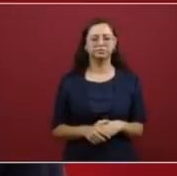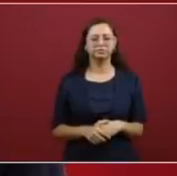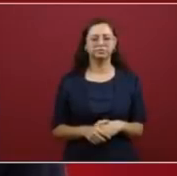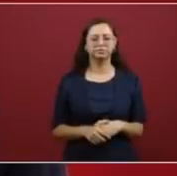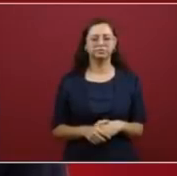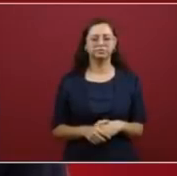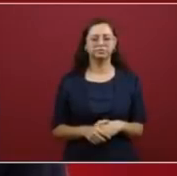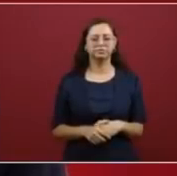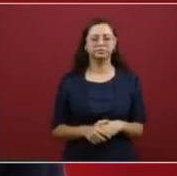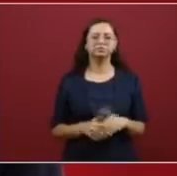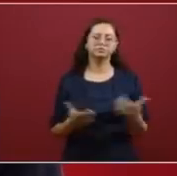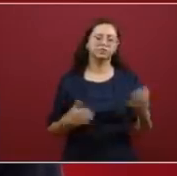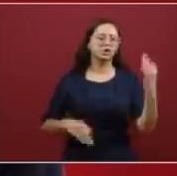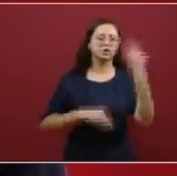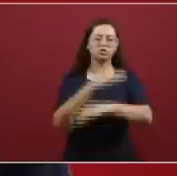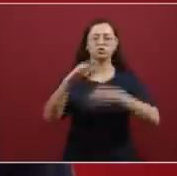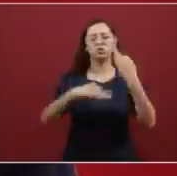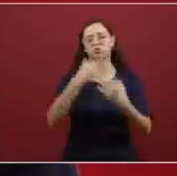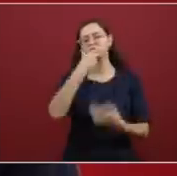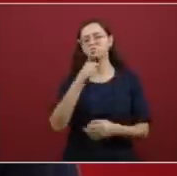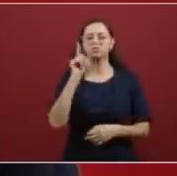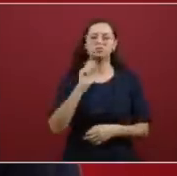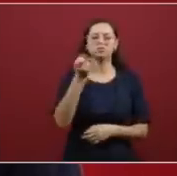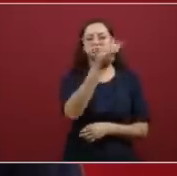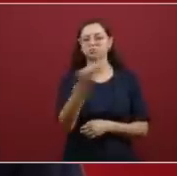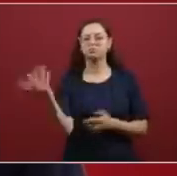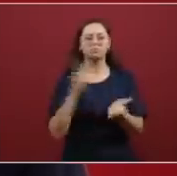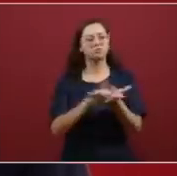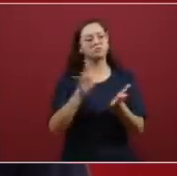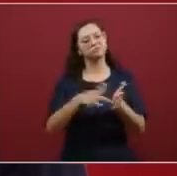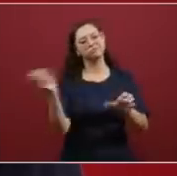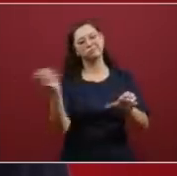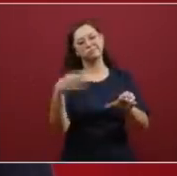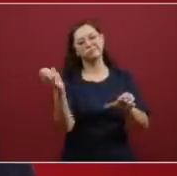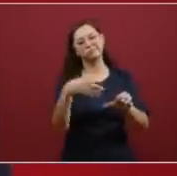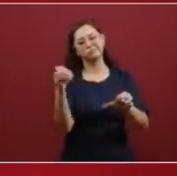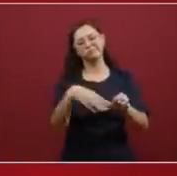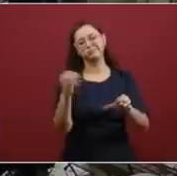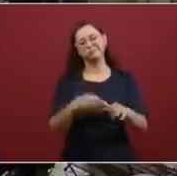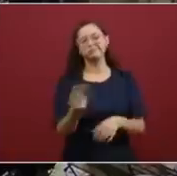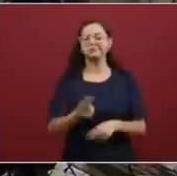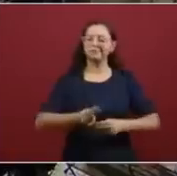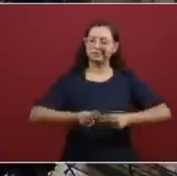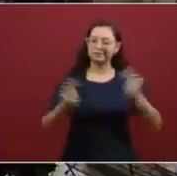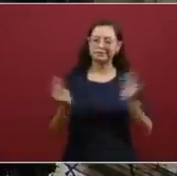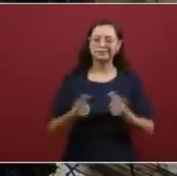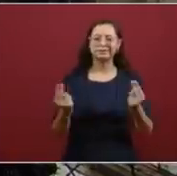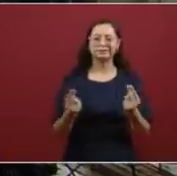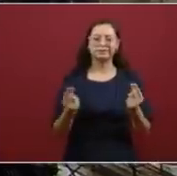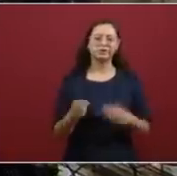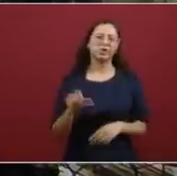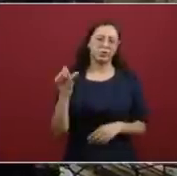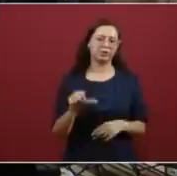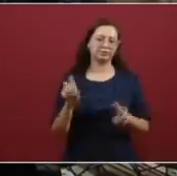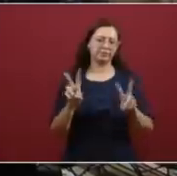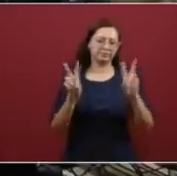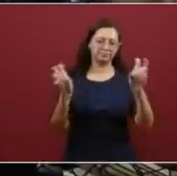colaboración de todas y de todos. Eso es lo que vamos a tener el día de